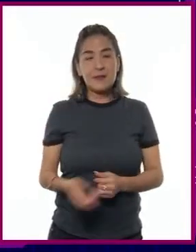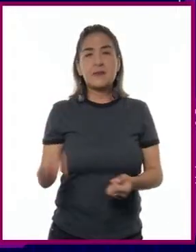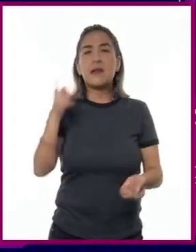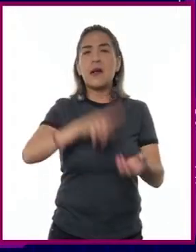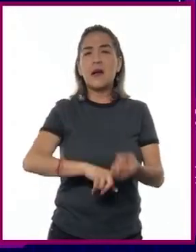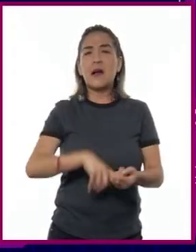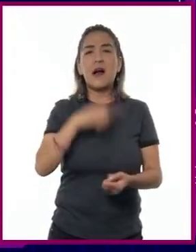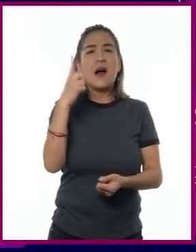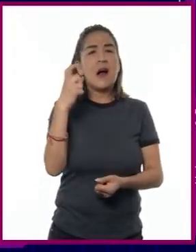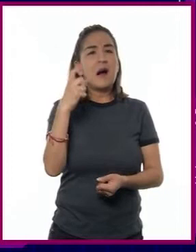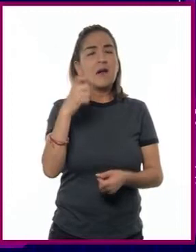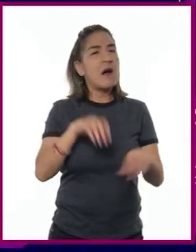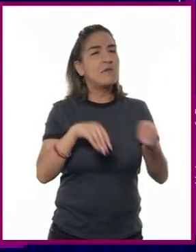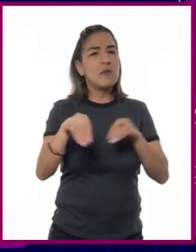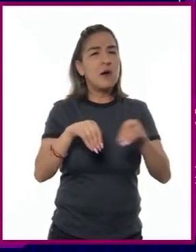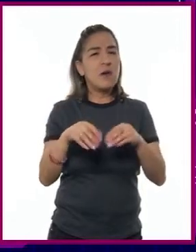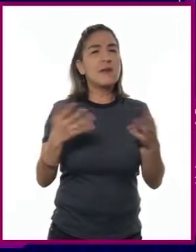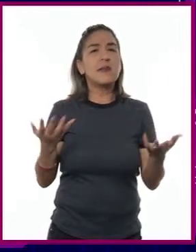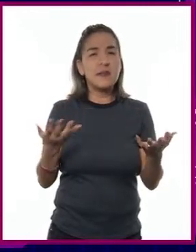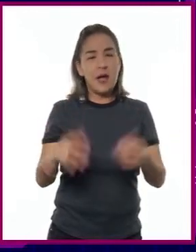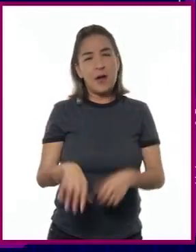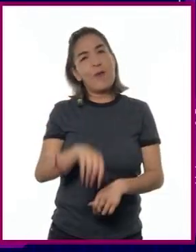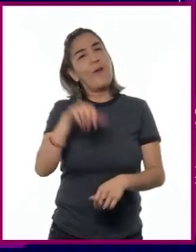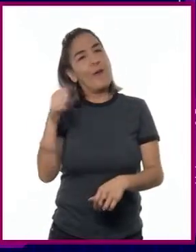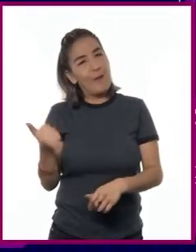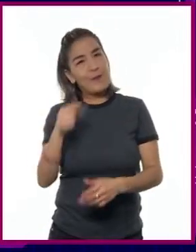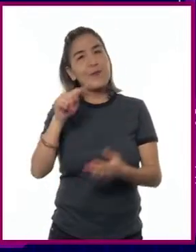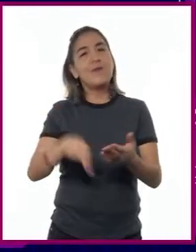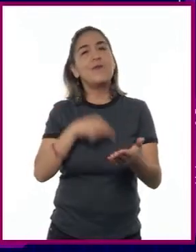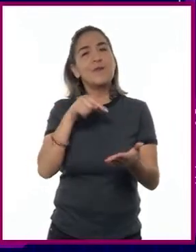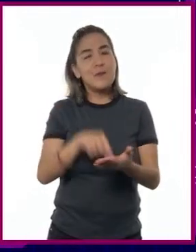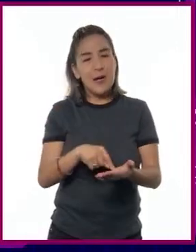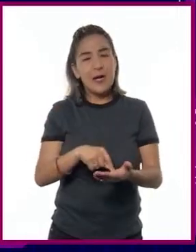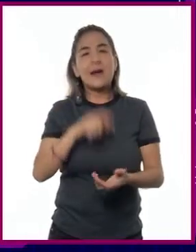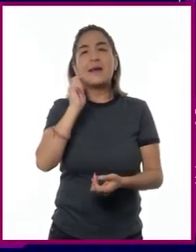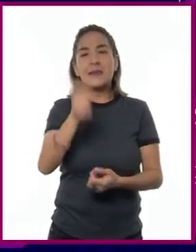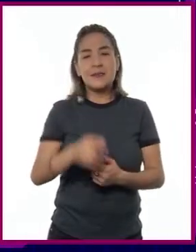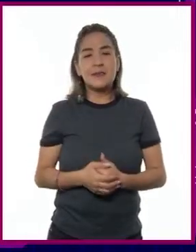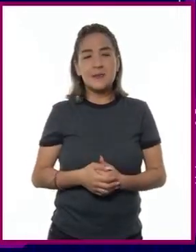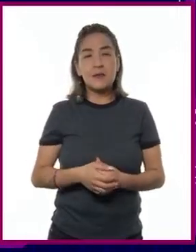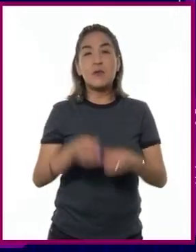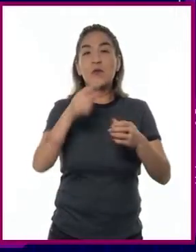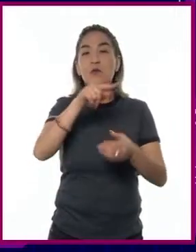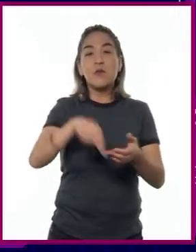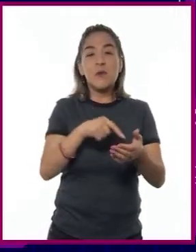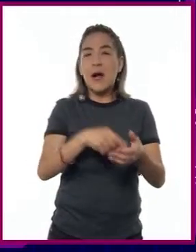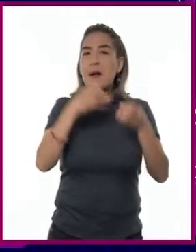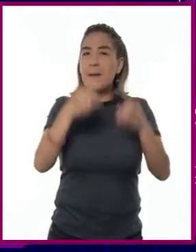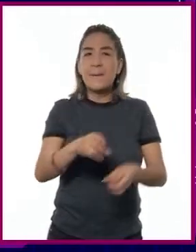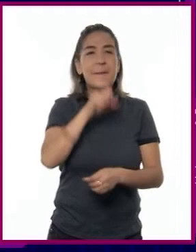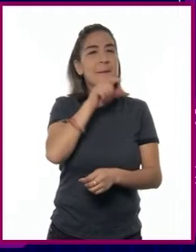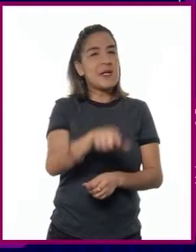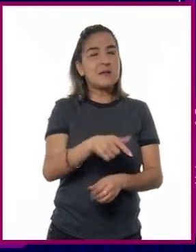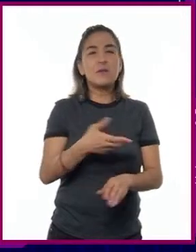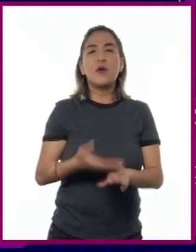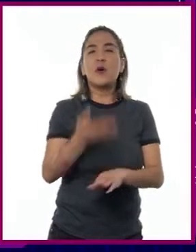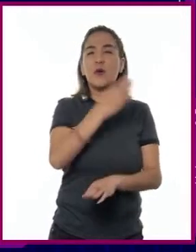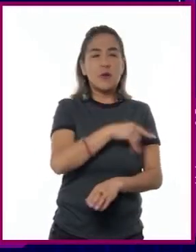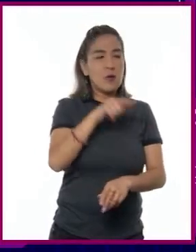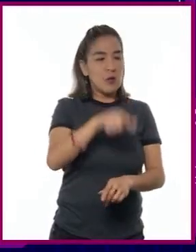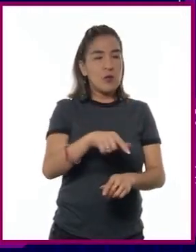se desplaza a un nuevo lugar, que ocupa un espacio igual al que ocupa el